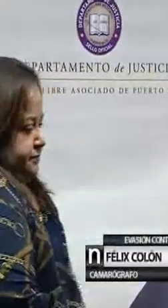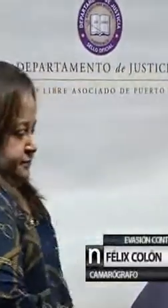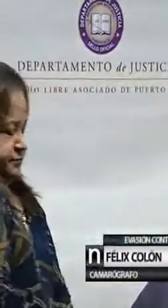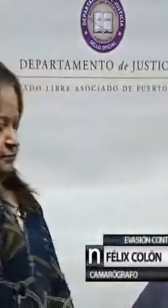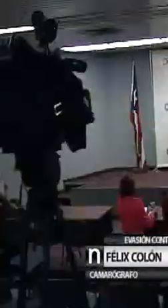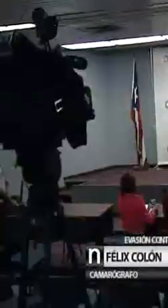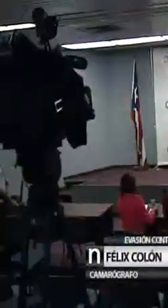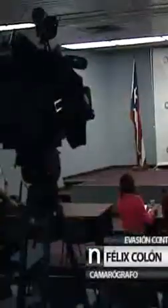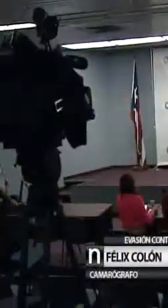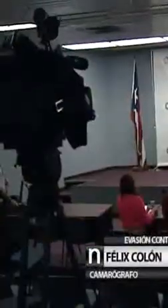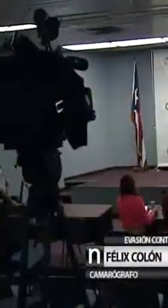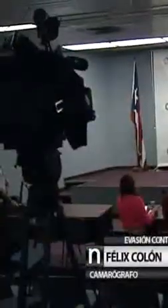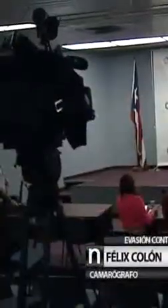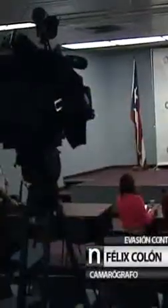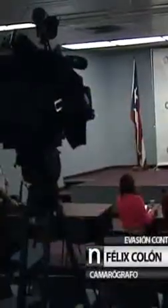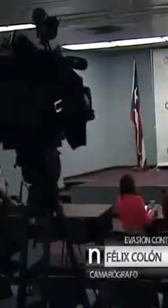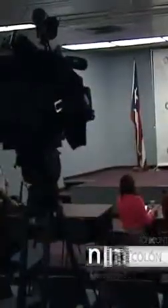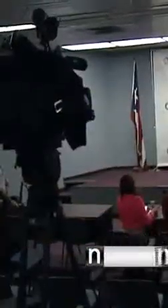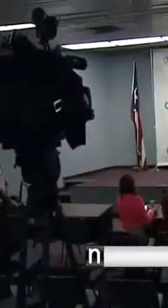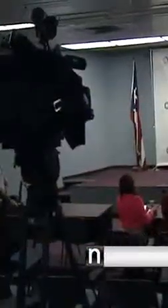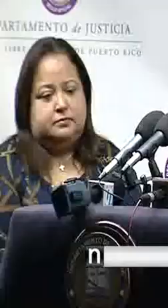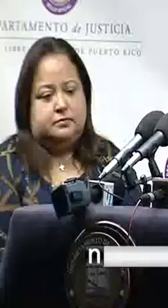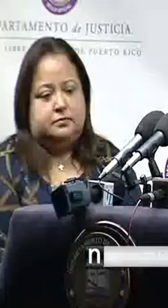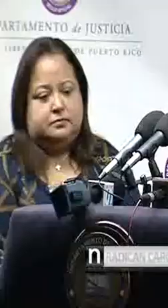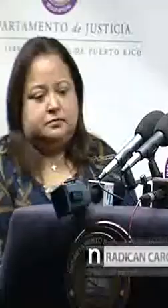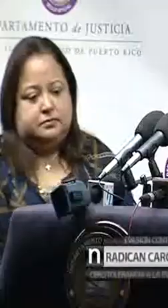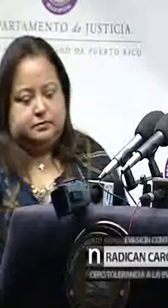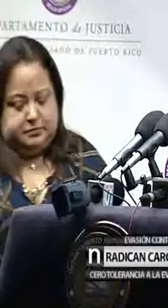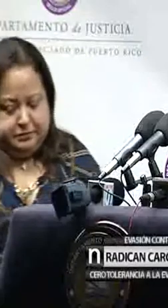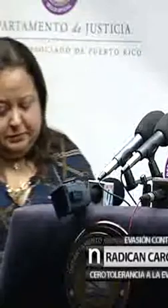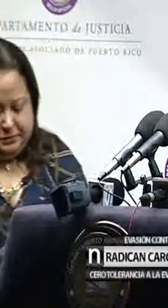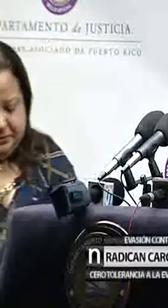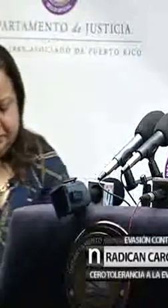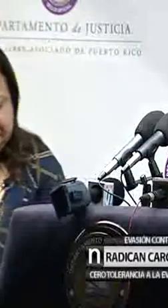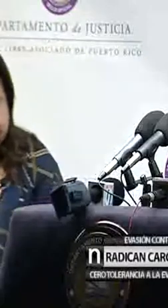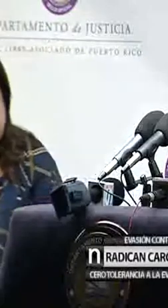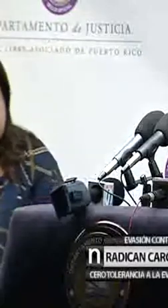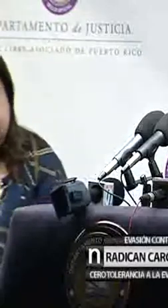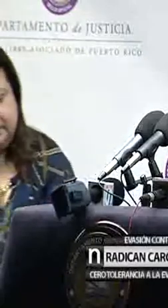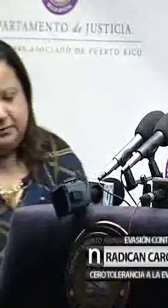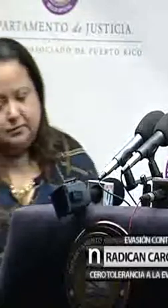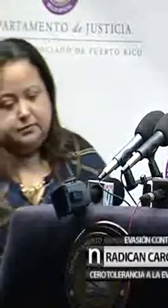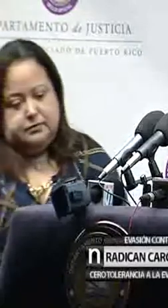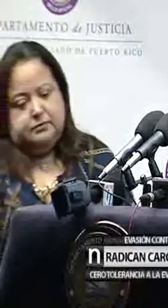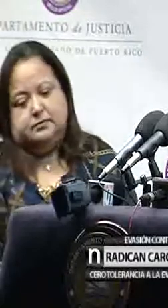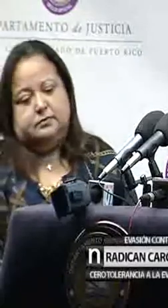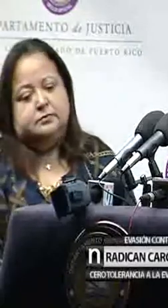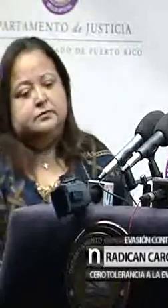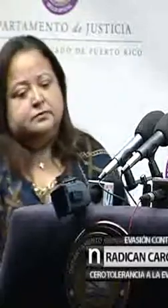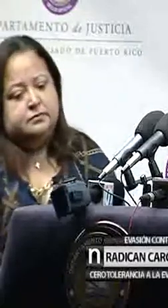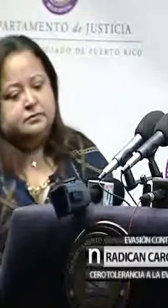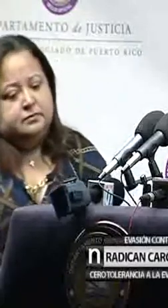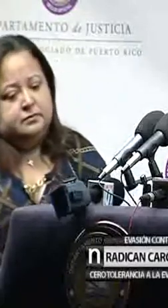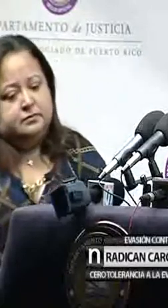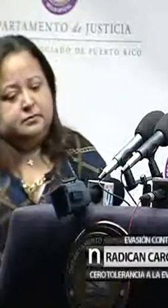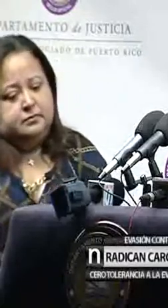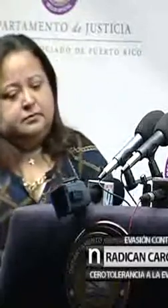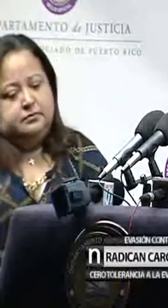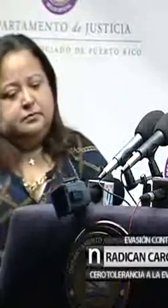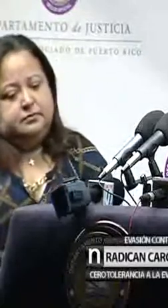divisiones, tanto en Justicia como Hacienda. Esta iniciativa que estamos teniendo el Departamento de Hacienda y el Departamento de Justicia